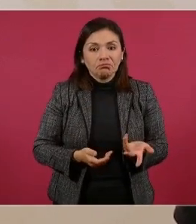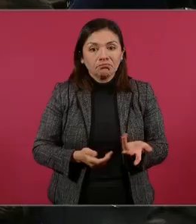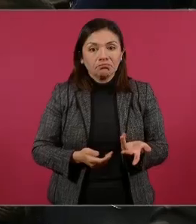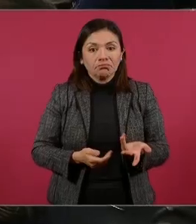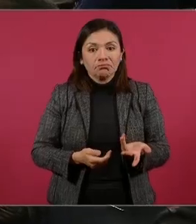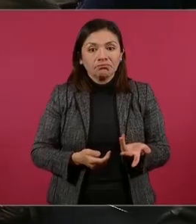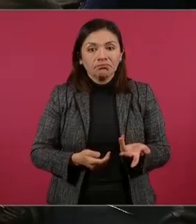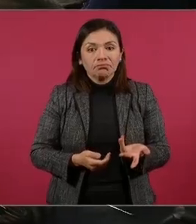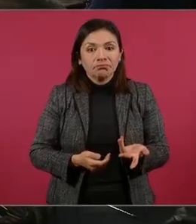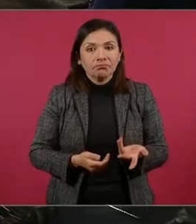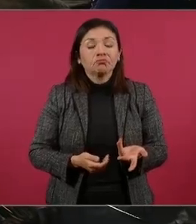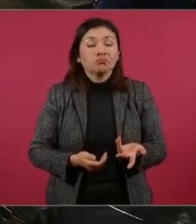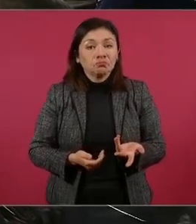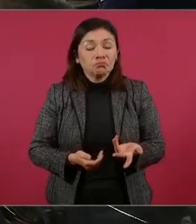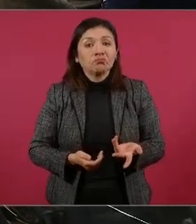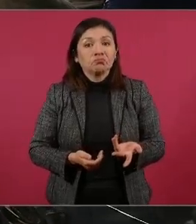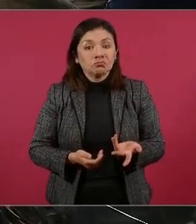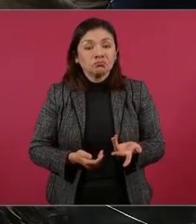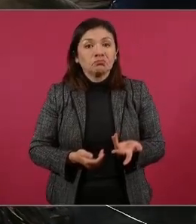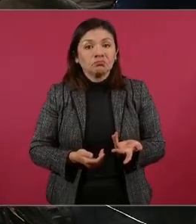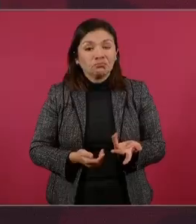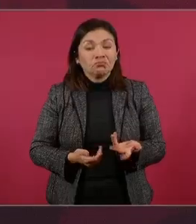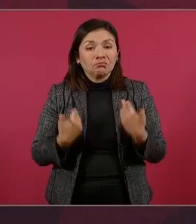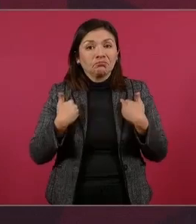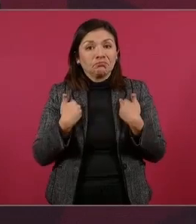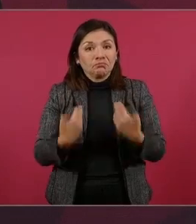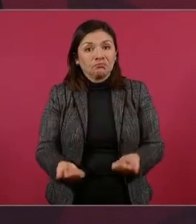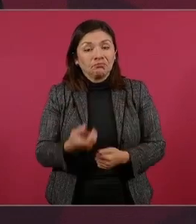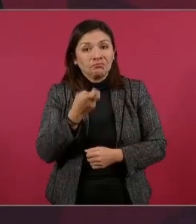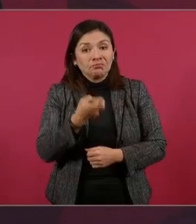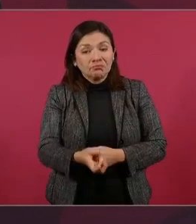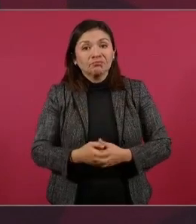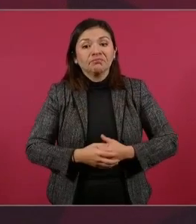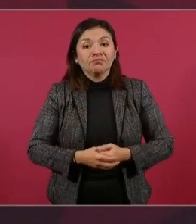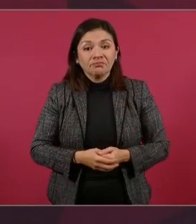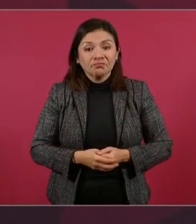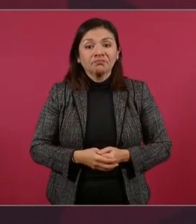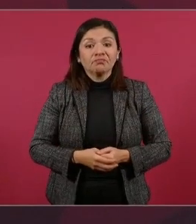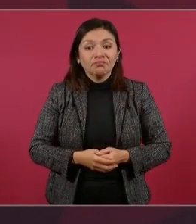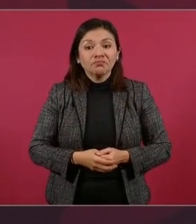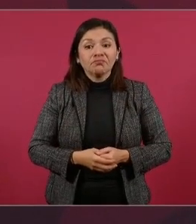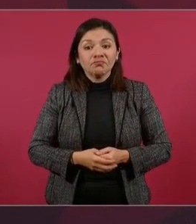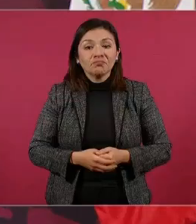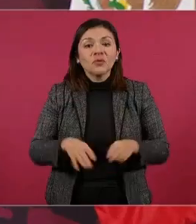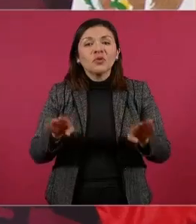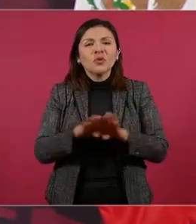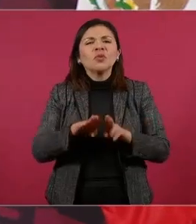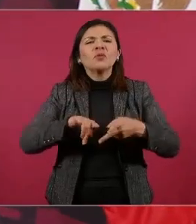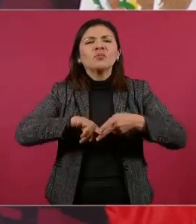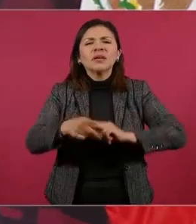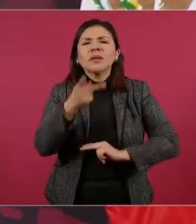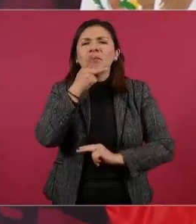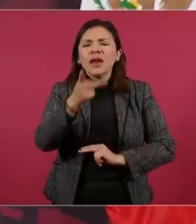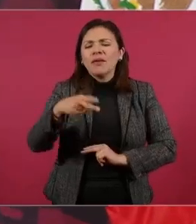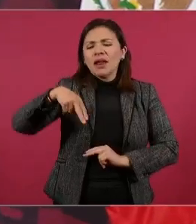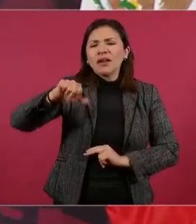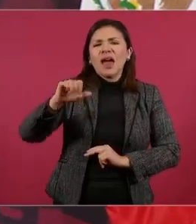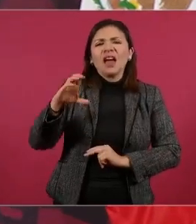Nao Pues claro no este De dónde viene lo de